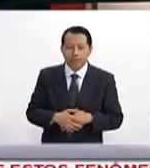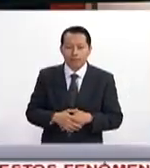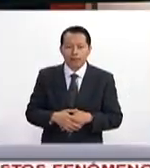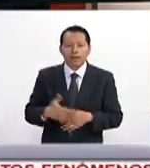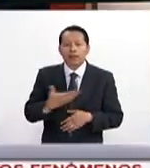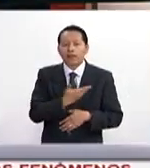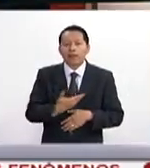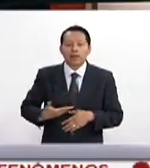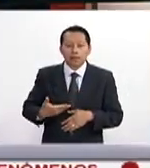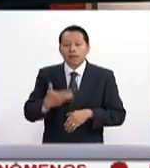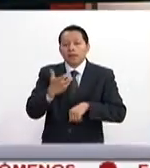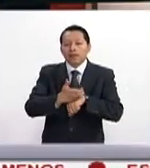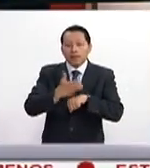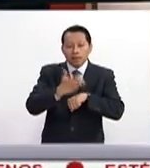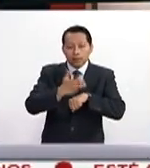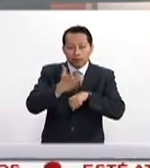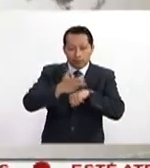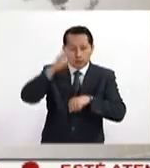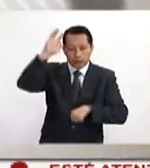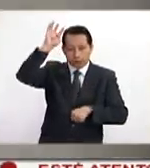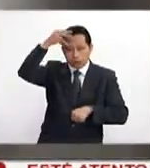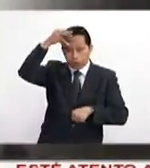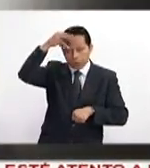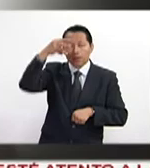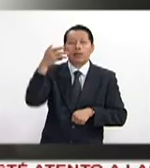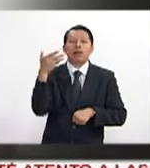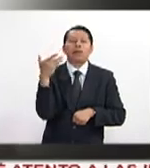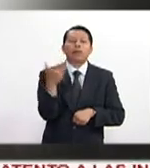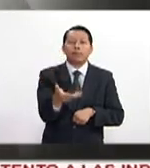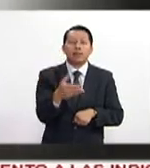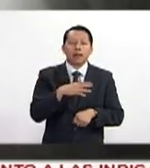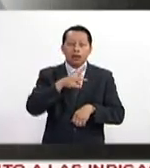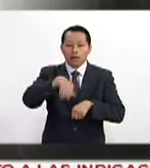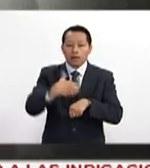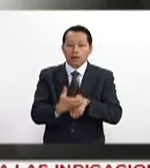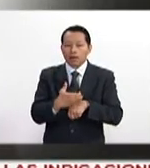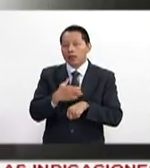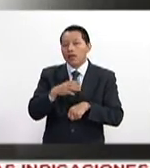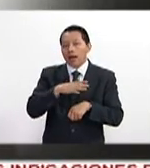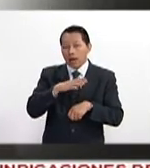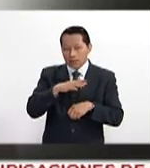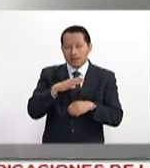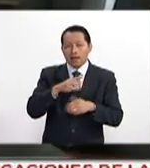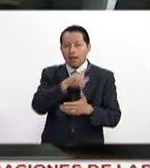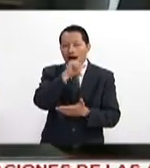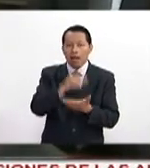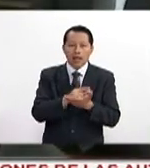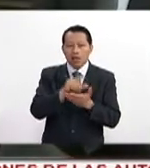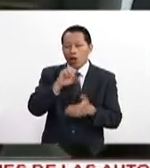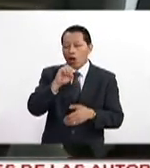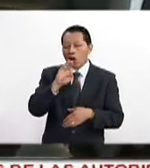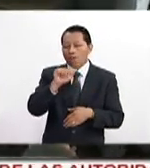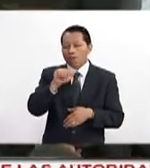El presidente de los Estados Unidos, Donald Trump, pidió a los republicanos derogar la ley Obamacare, así nomás,